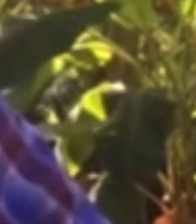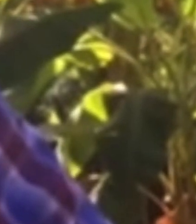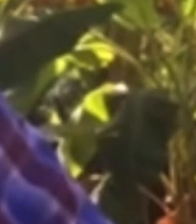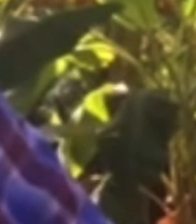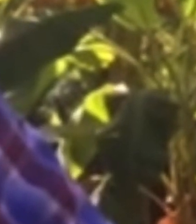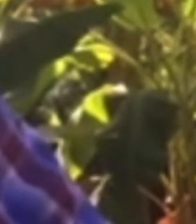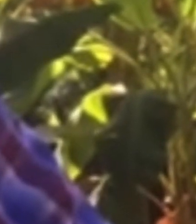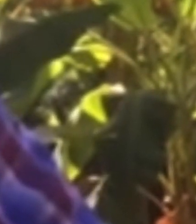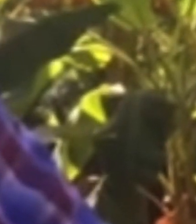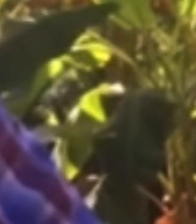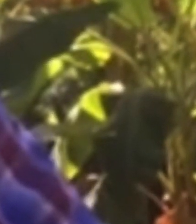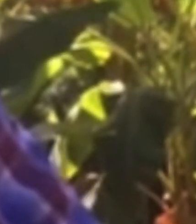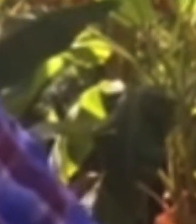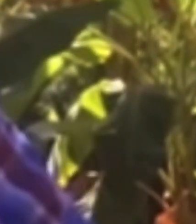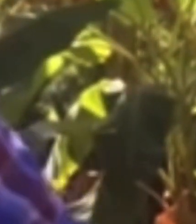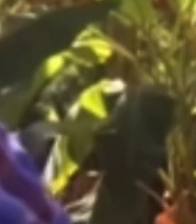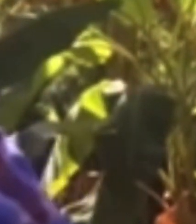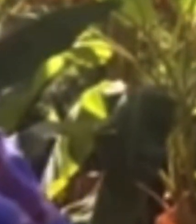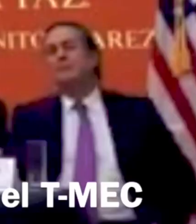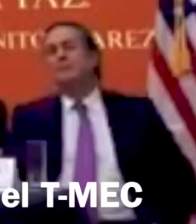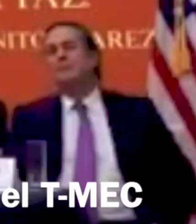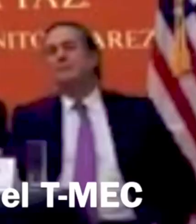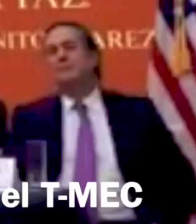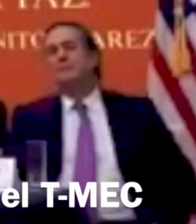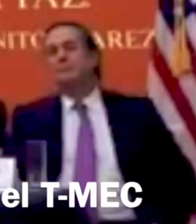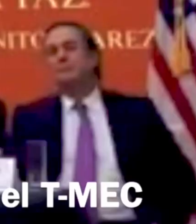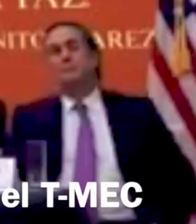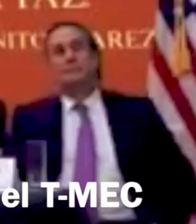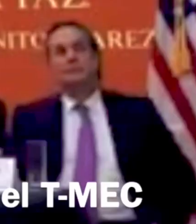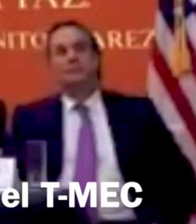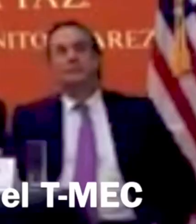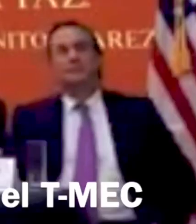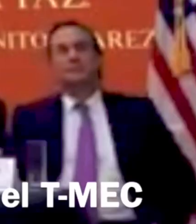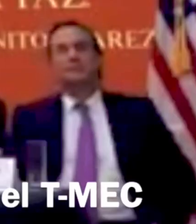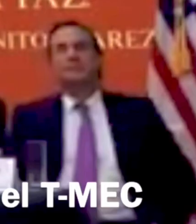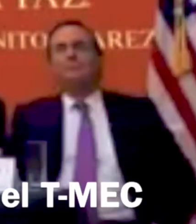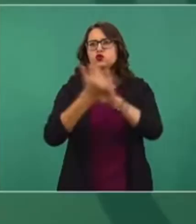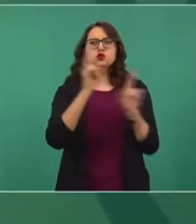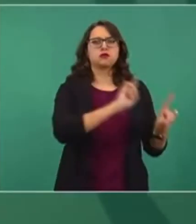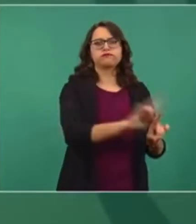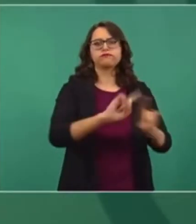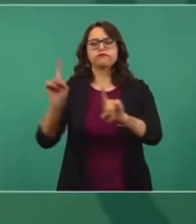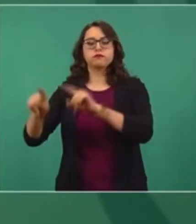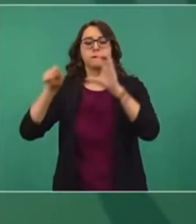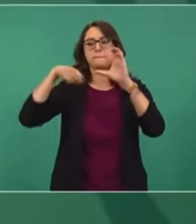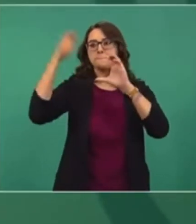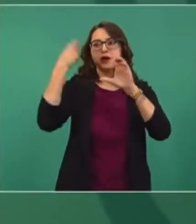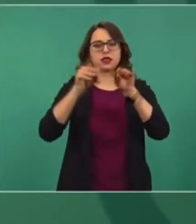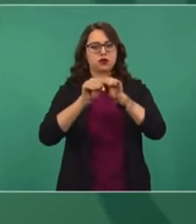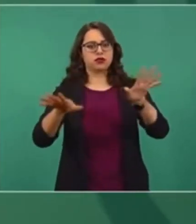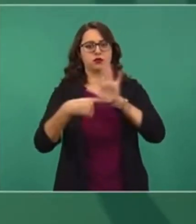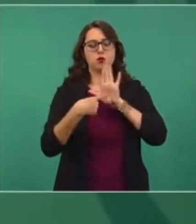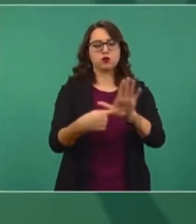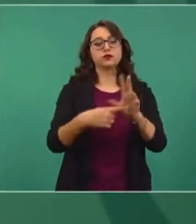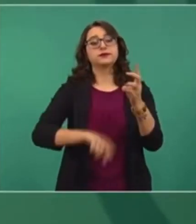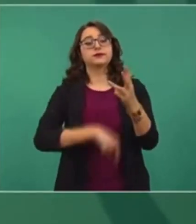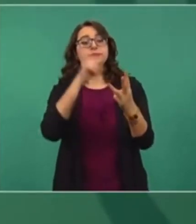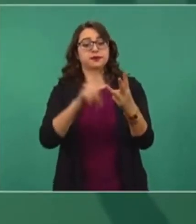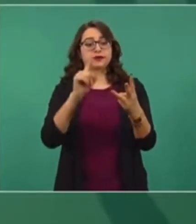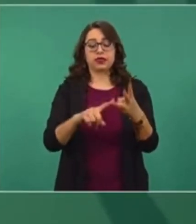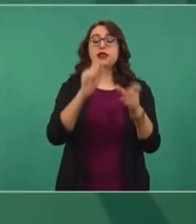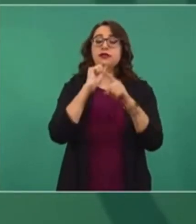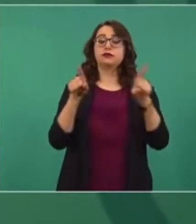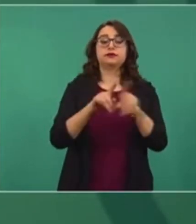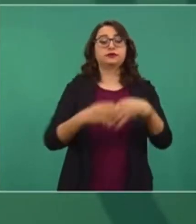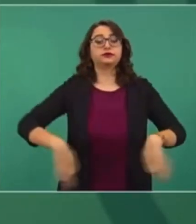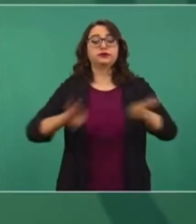que significó esta reforma. Él no piensa cambiar la Constitución. Vamos a informar al pueblo de